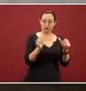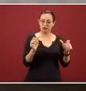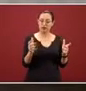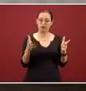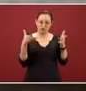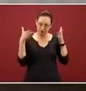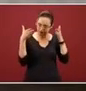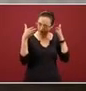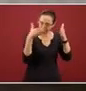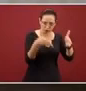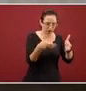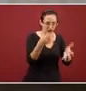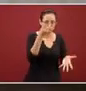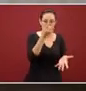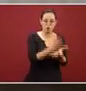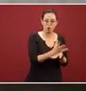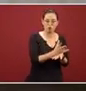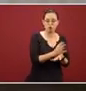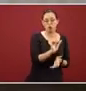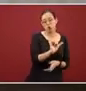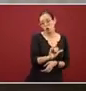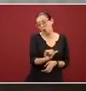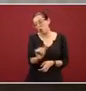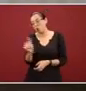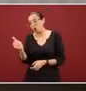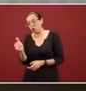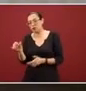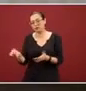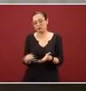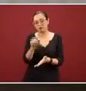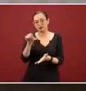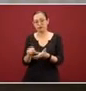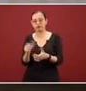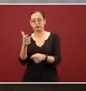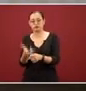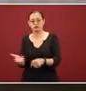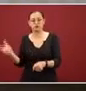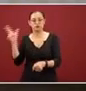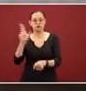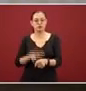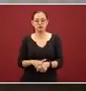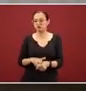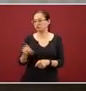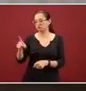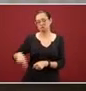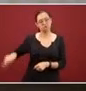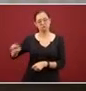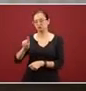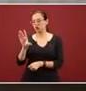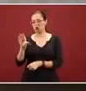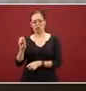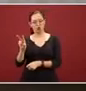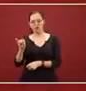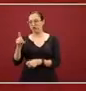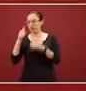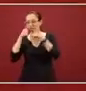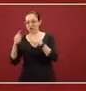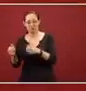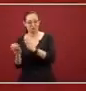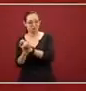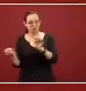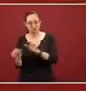centros que predominantemente o casi exclusivamente fueran no COVID, es decir, que no